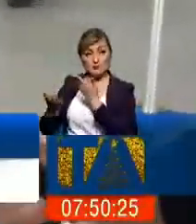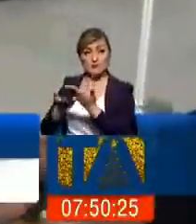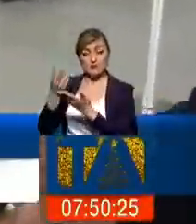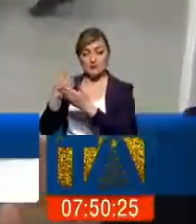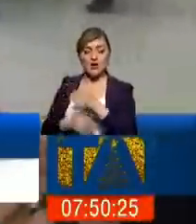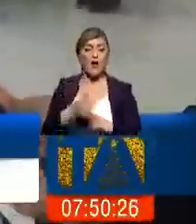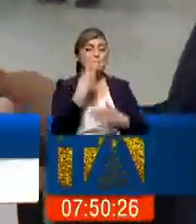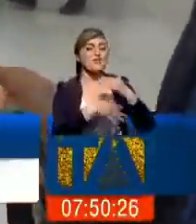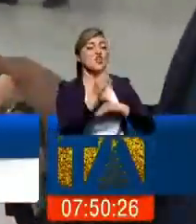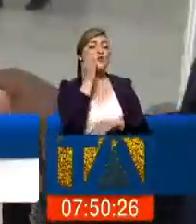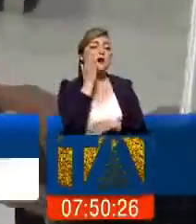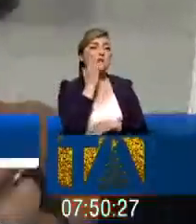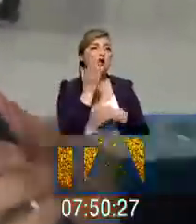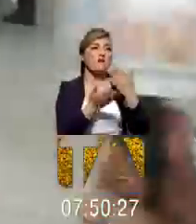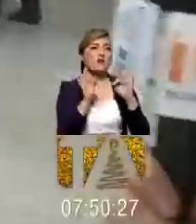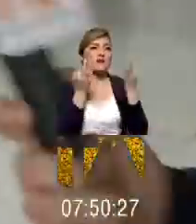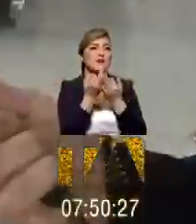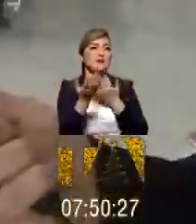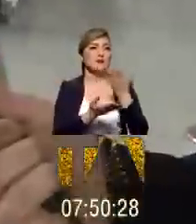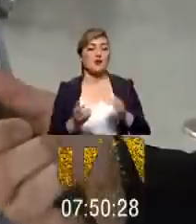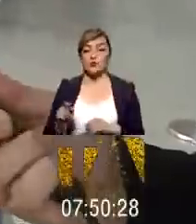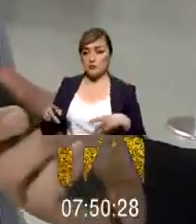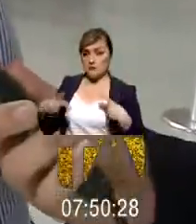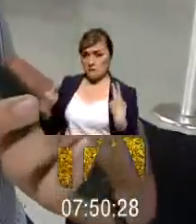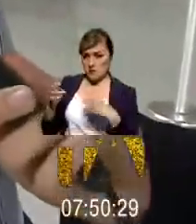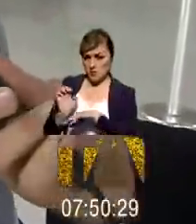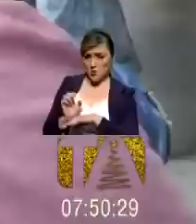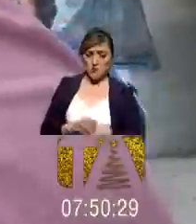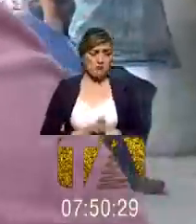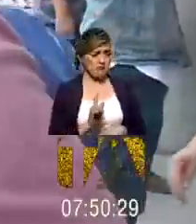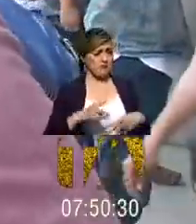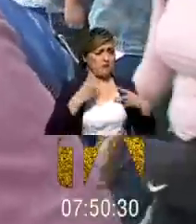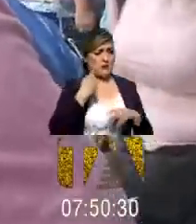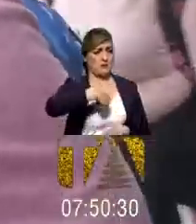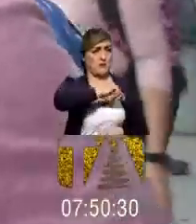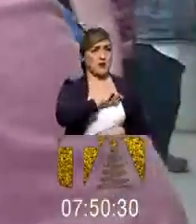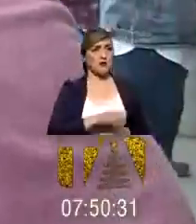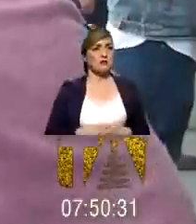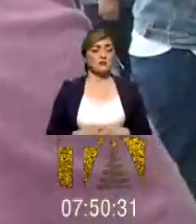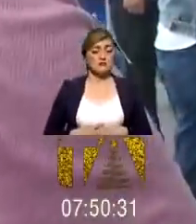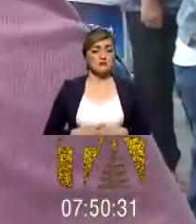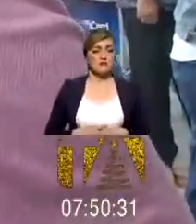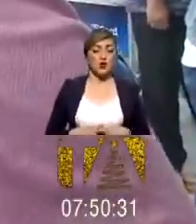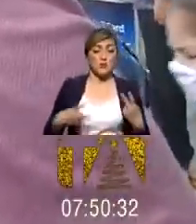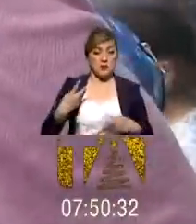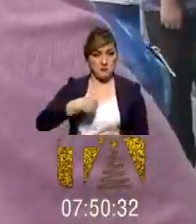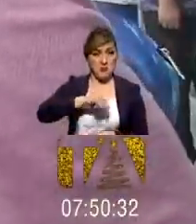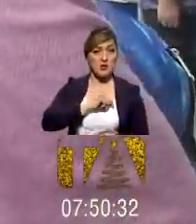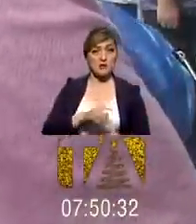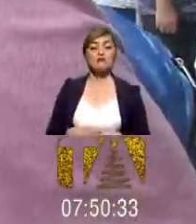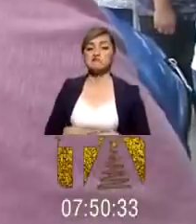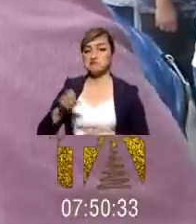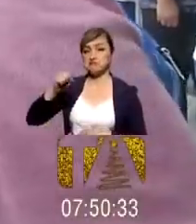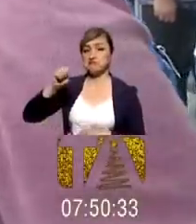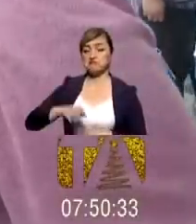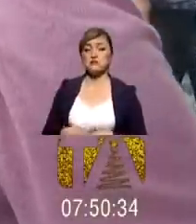hijo, mi madre y demás familiares. ¿Usted vive acá? No, yo vivo en España. ¿Usted reside allá? Sí, resido en España. ¿Le hicieron prueba